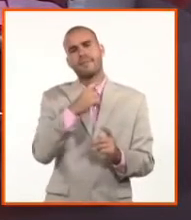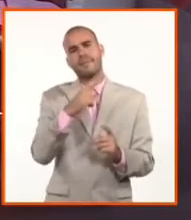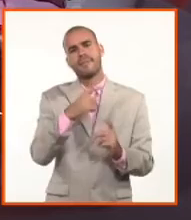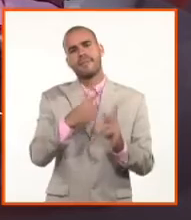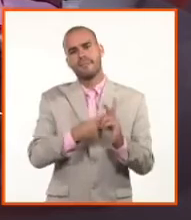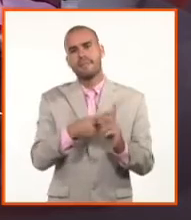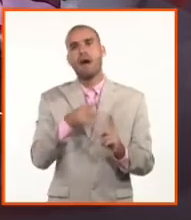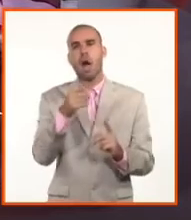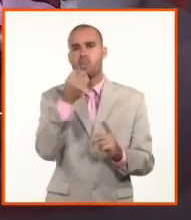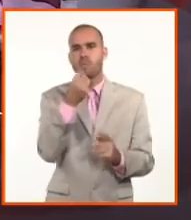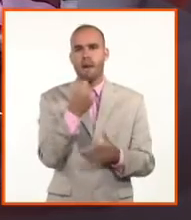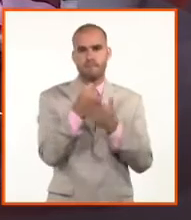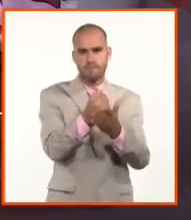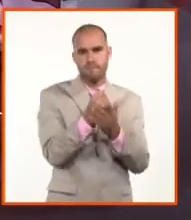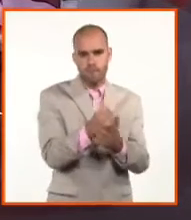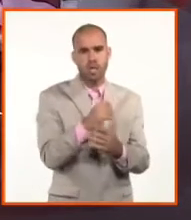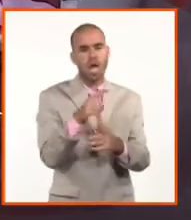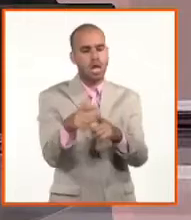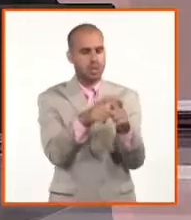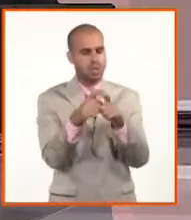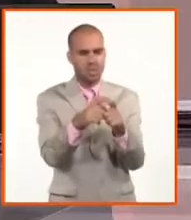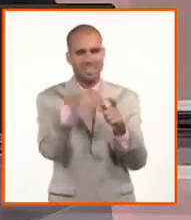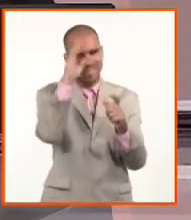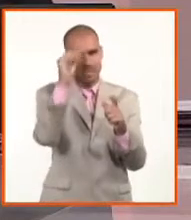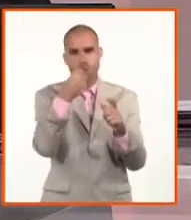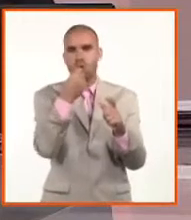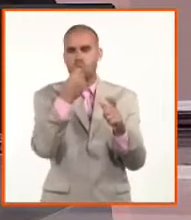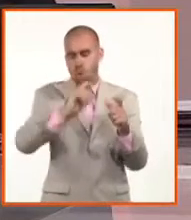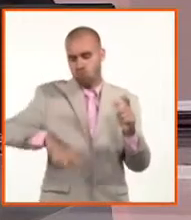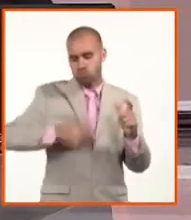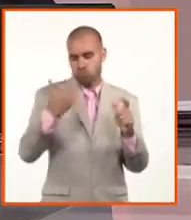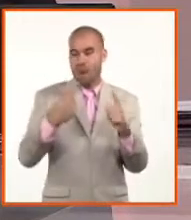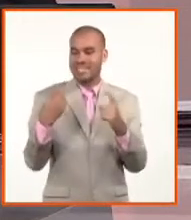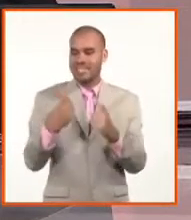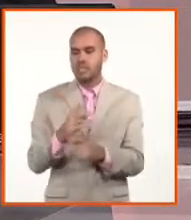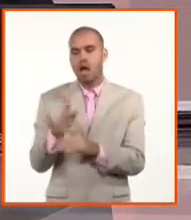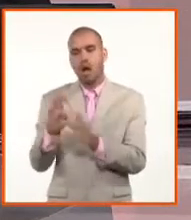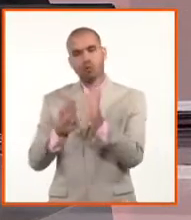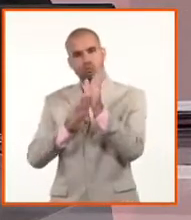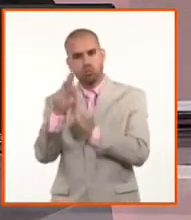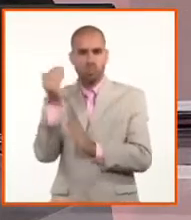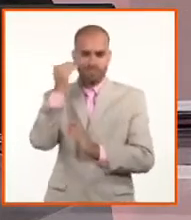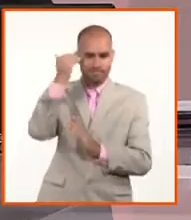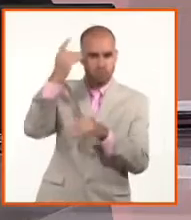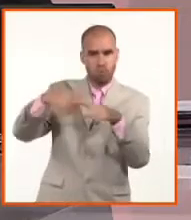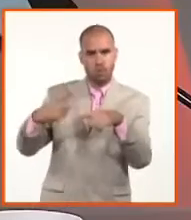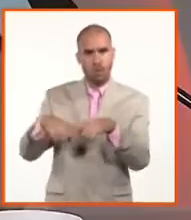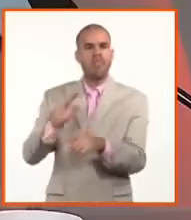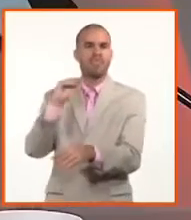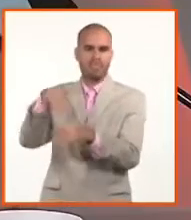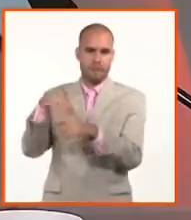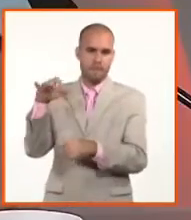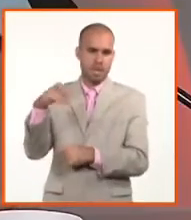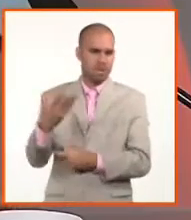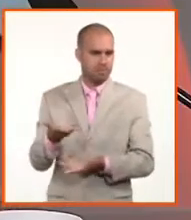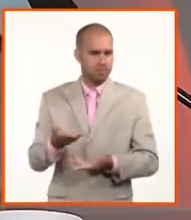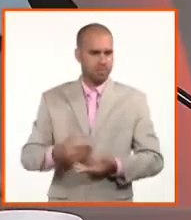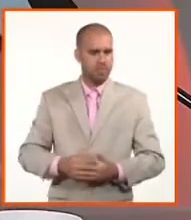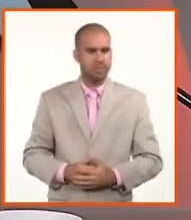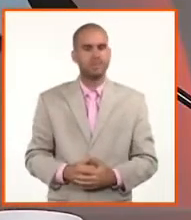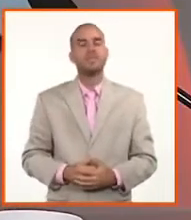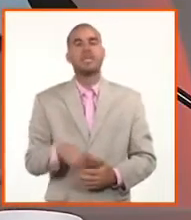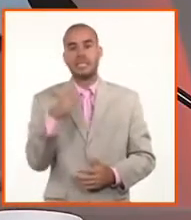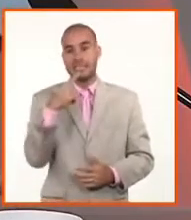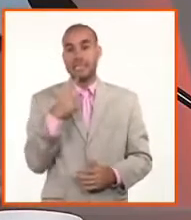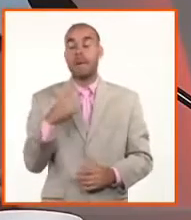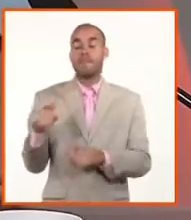Asociación de Hermanos ahí a la vida cultural necesaria en Pinar del Río? Bueno, la Asociación en Pinar yo creo que tiene una vida muy activa. Nuestra Casa del